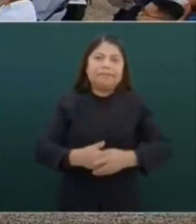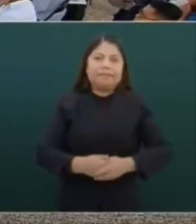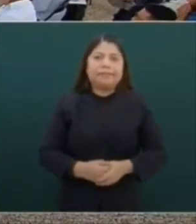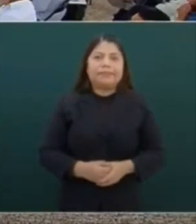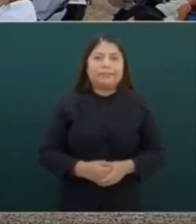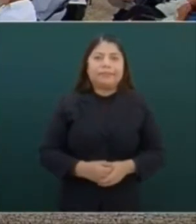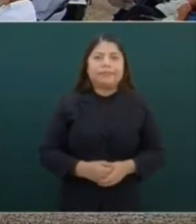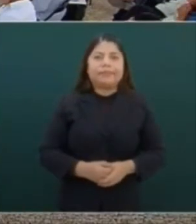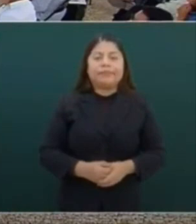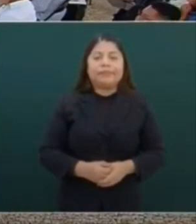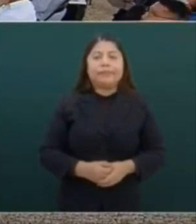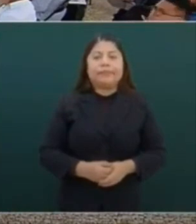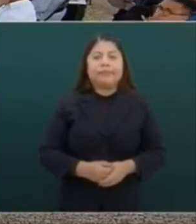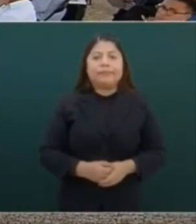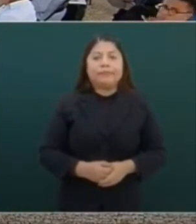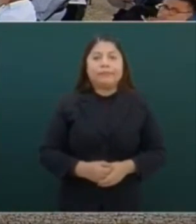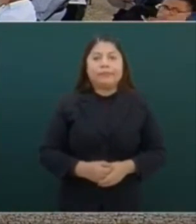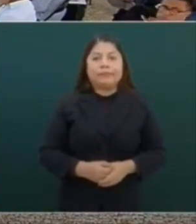No